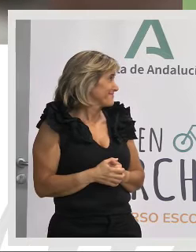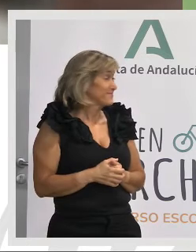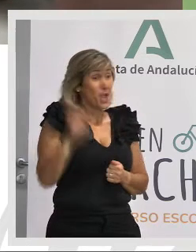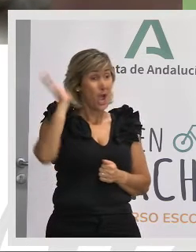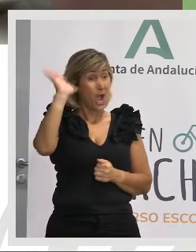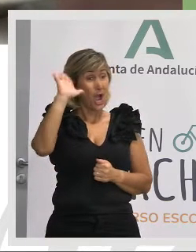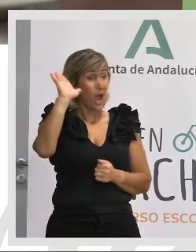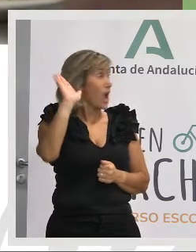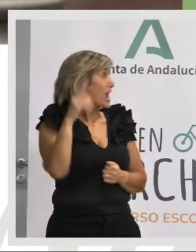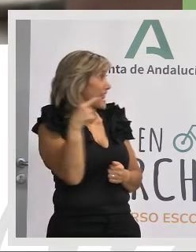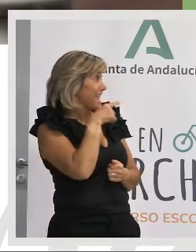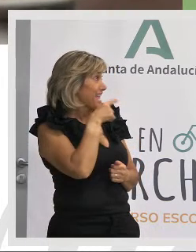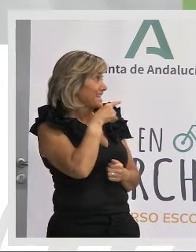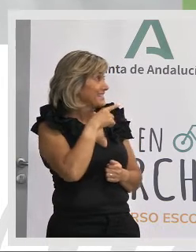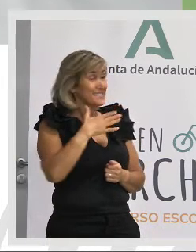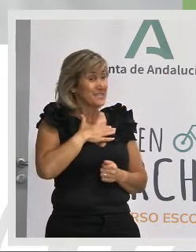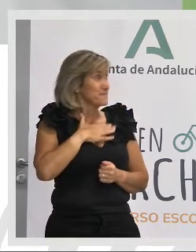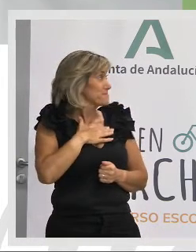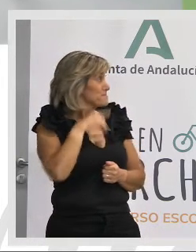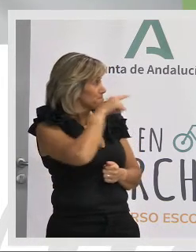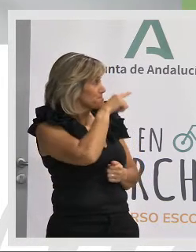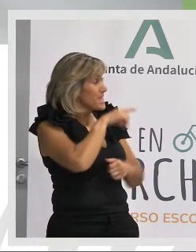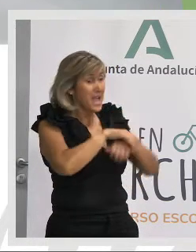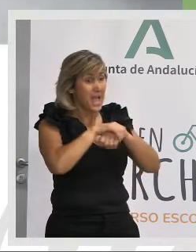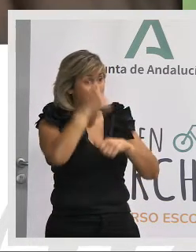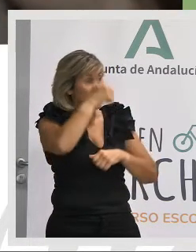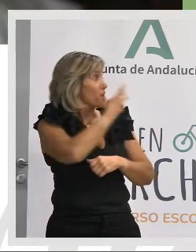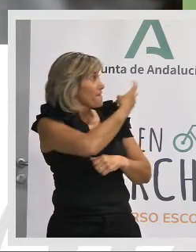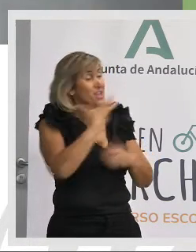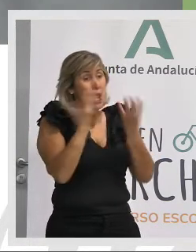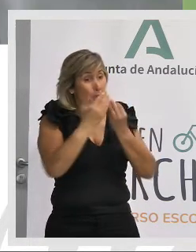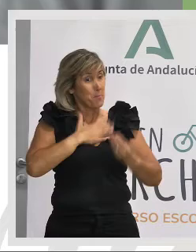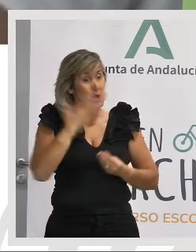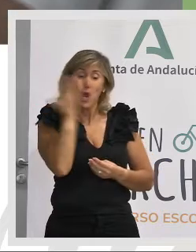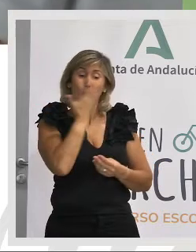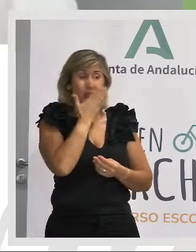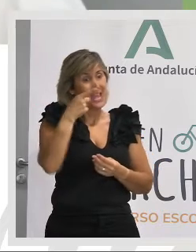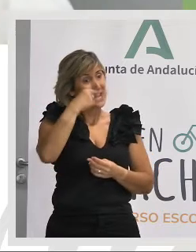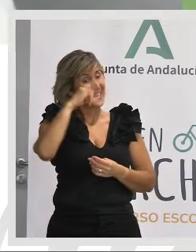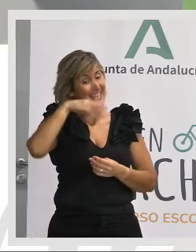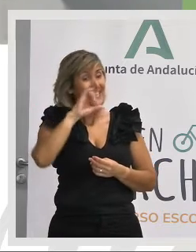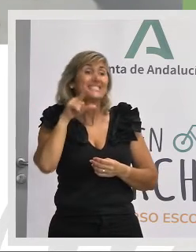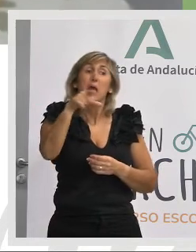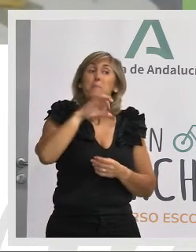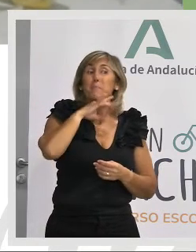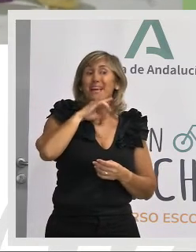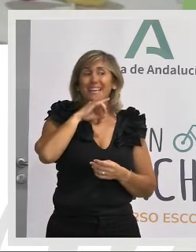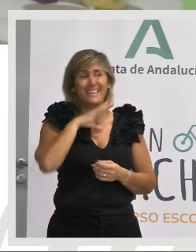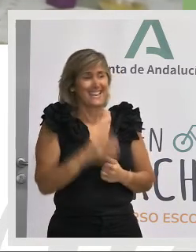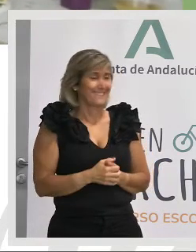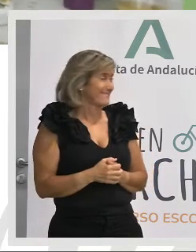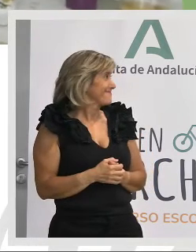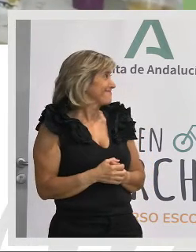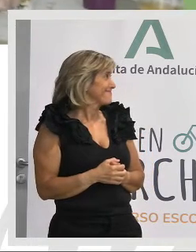Hola, este es mi amigo Silvio y viene conmigo al colegio Ginés de los Ríos en Mairena de la Aljarafe.